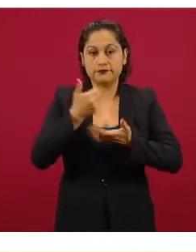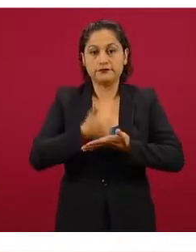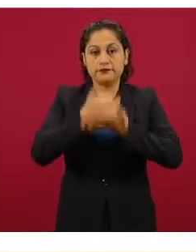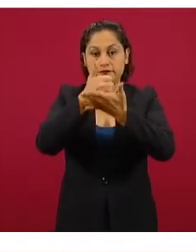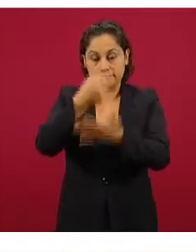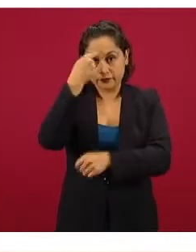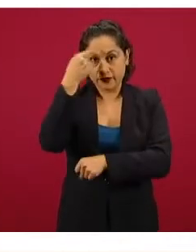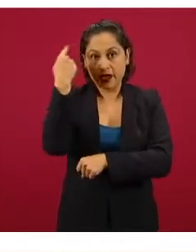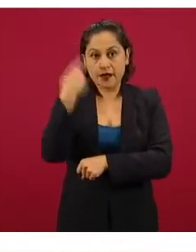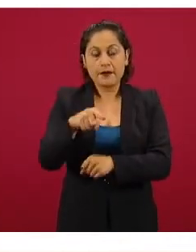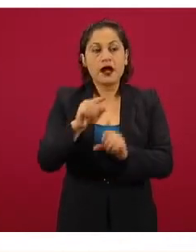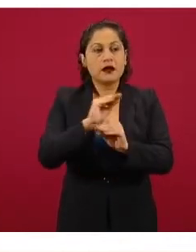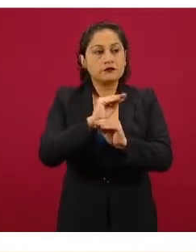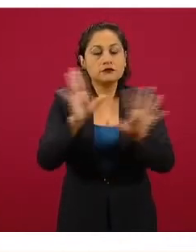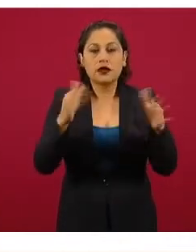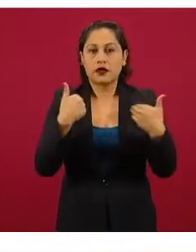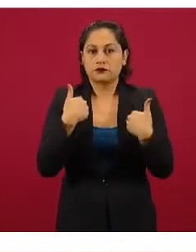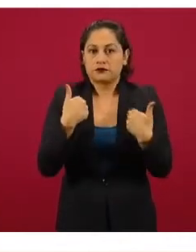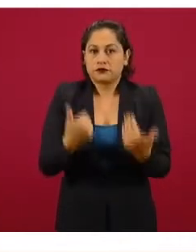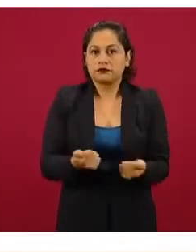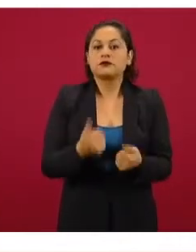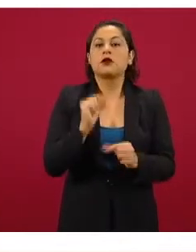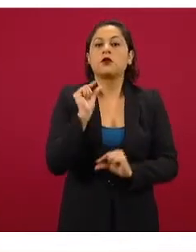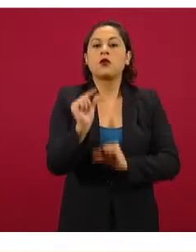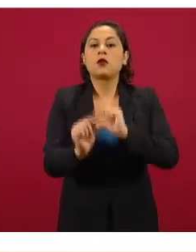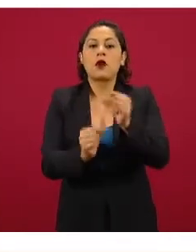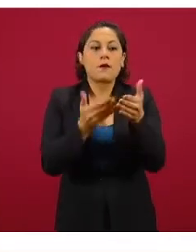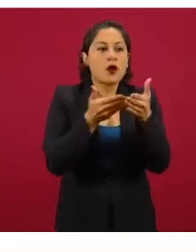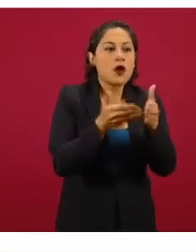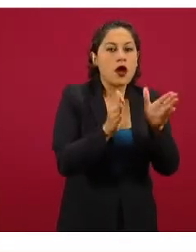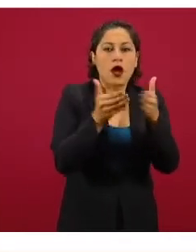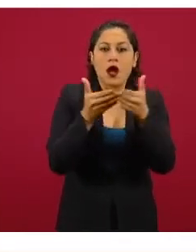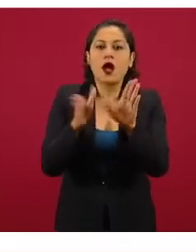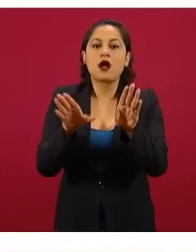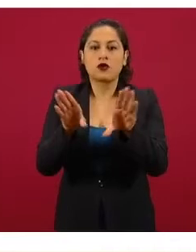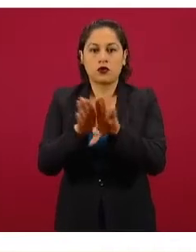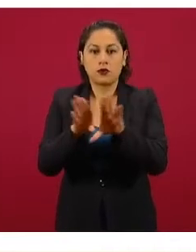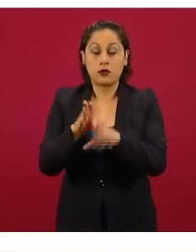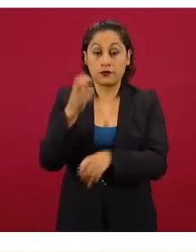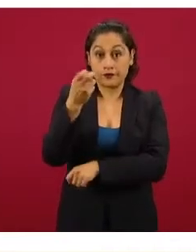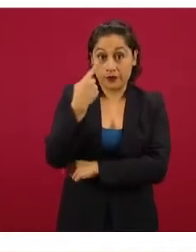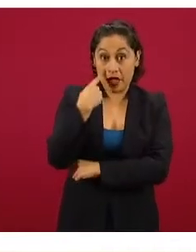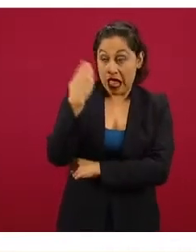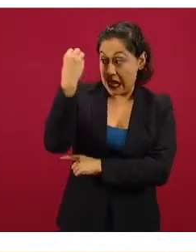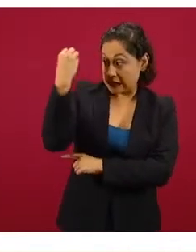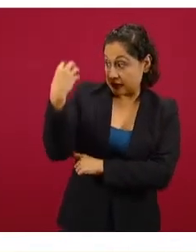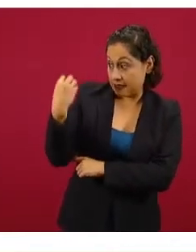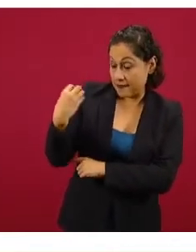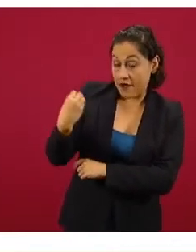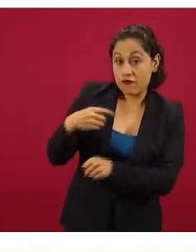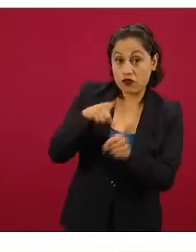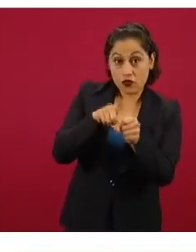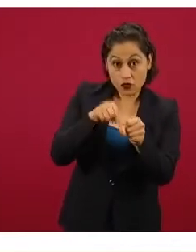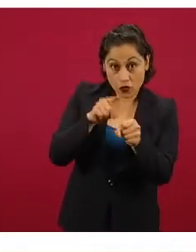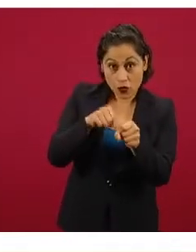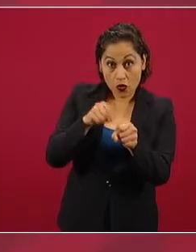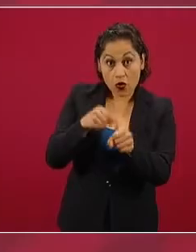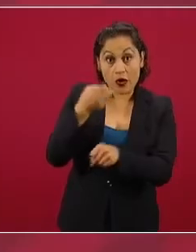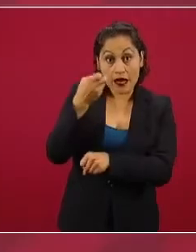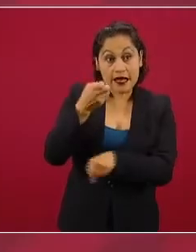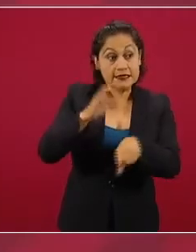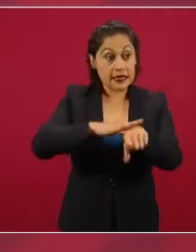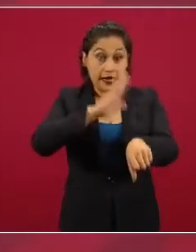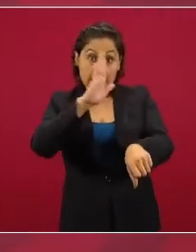desconfinamiento. Este semáforo no pretende en ningún momento ser una calificación a la respuesta que hacen